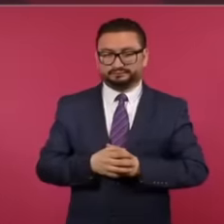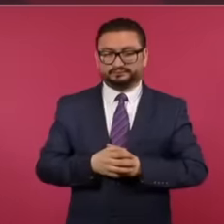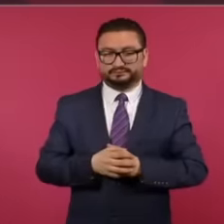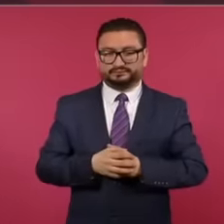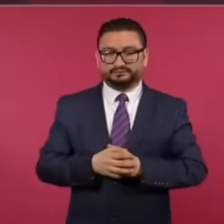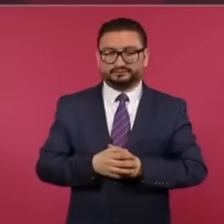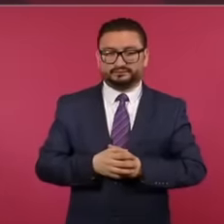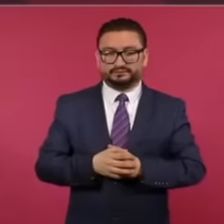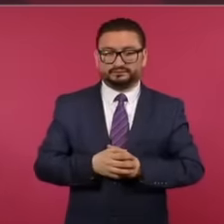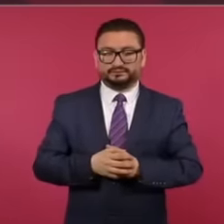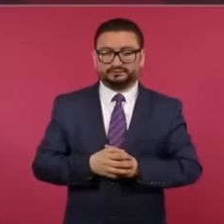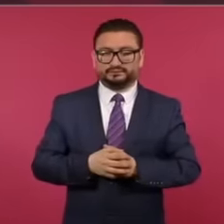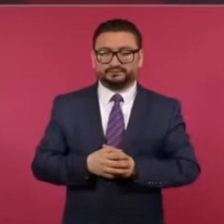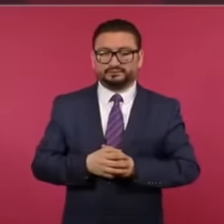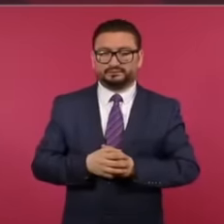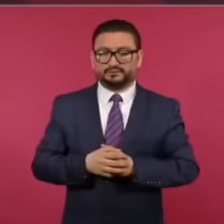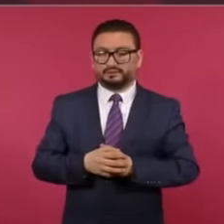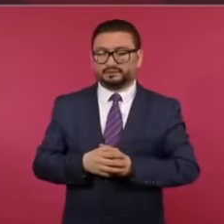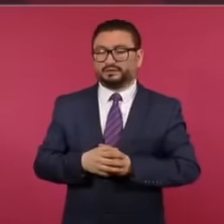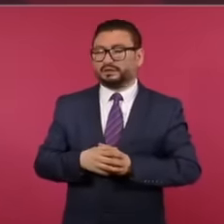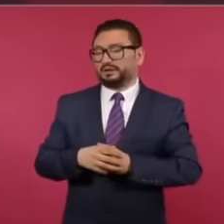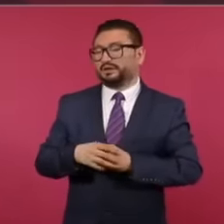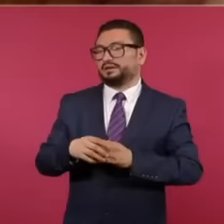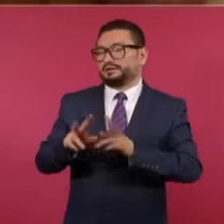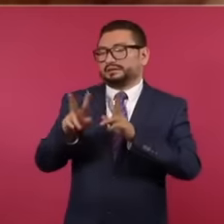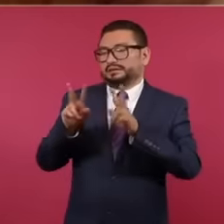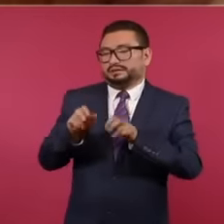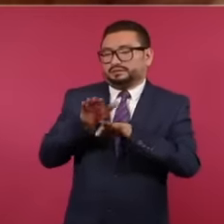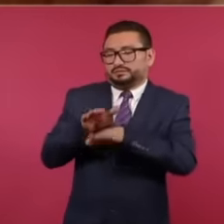hablando en plata.